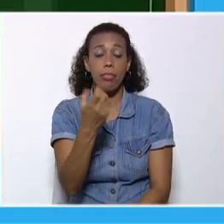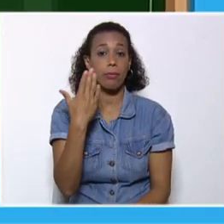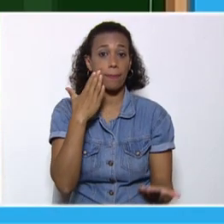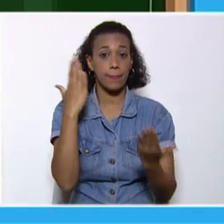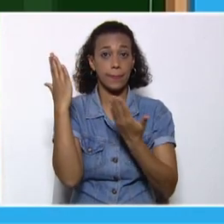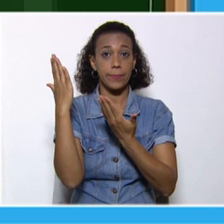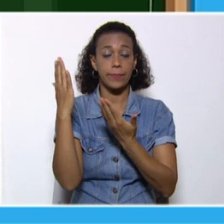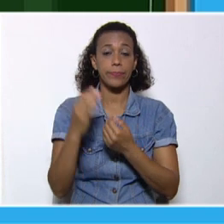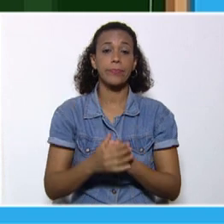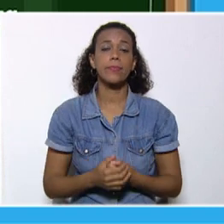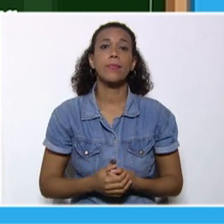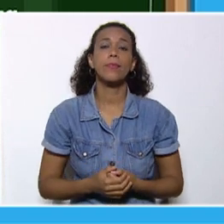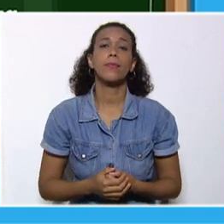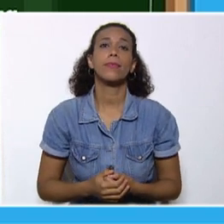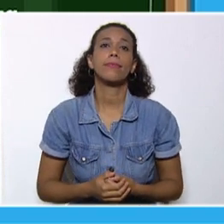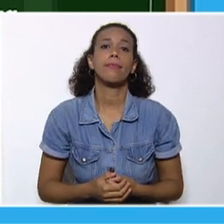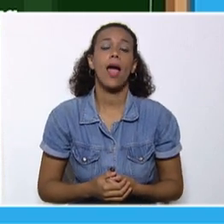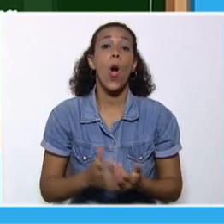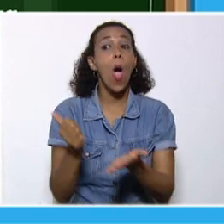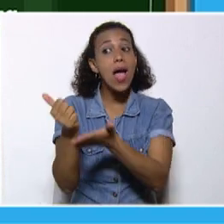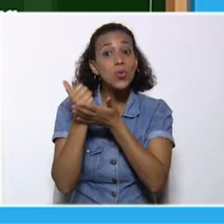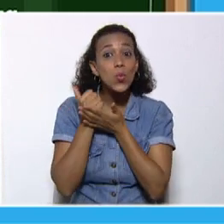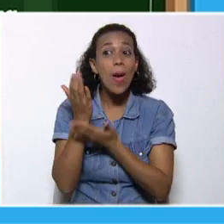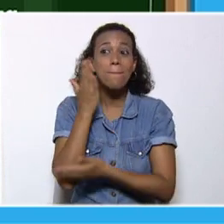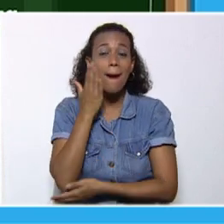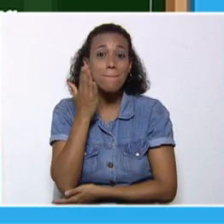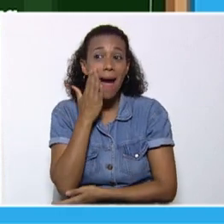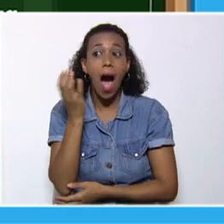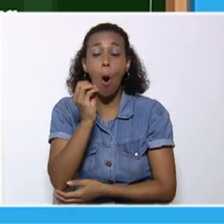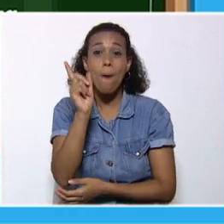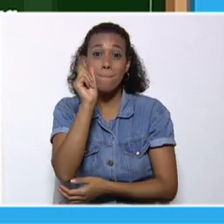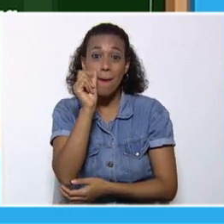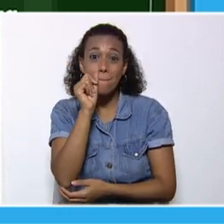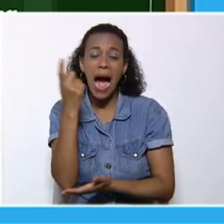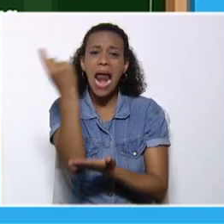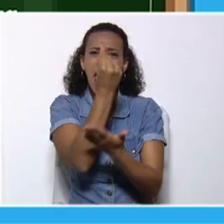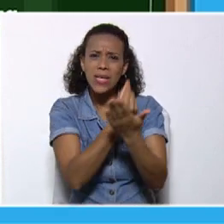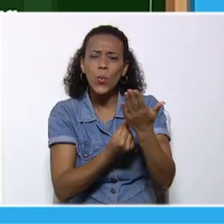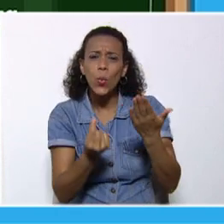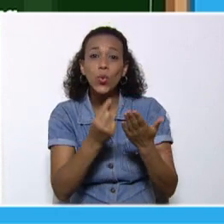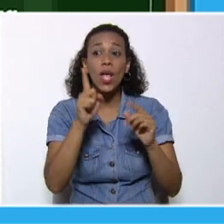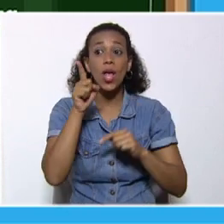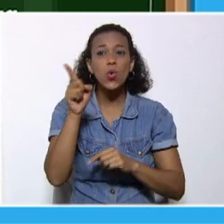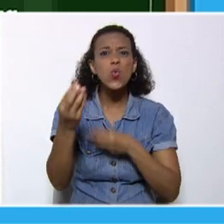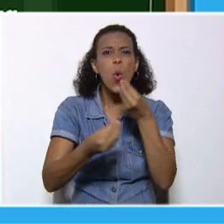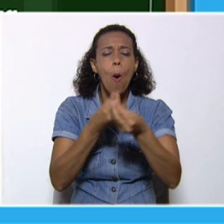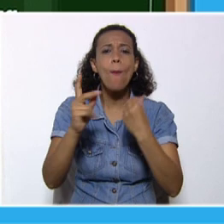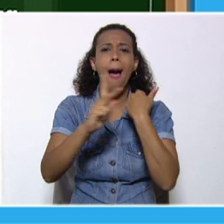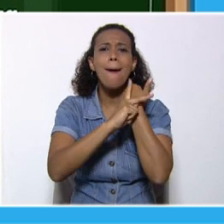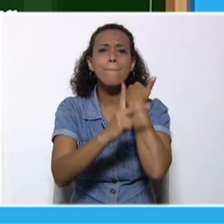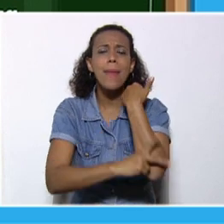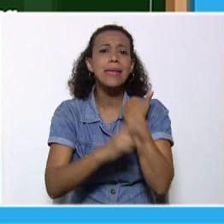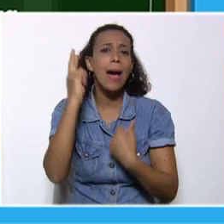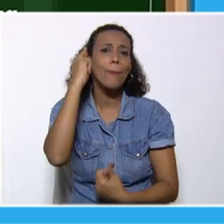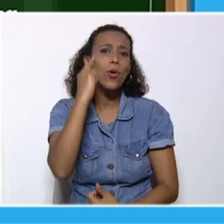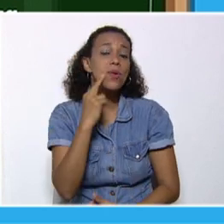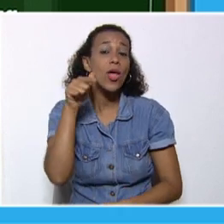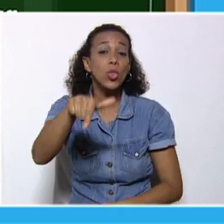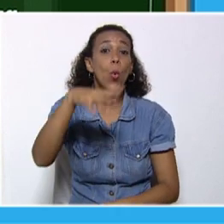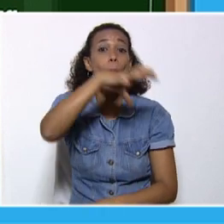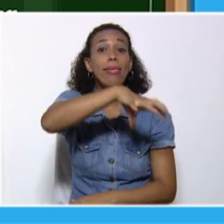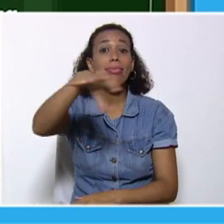grado. Con ayuda de un adulto, realiza el dibujo de cómo es la Plaza Bolívar de tu